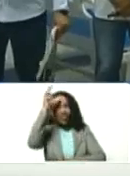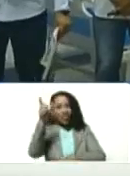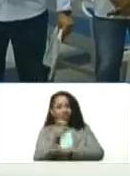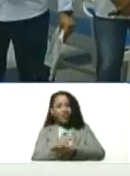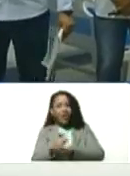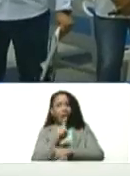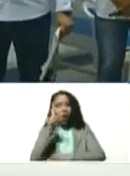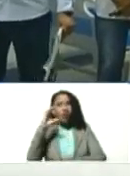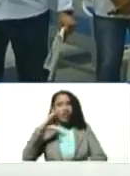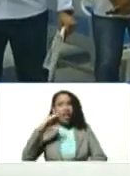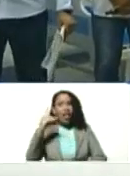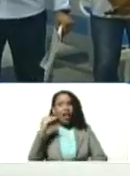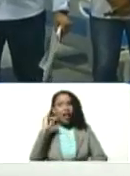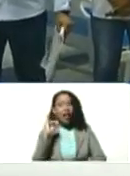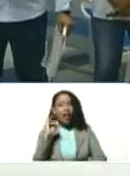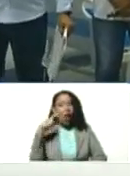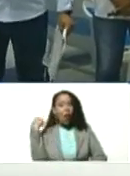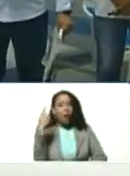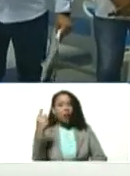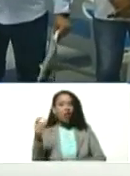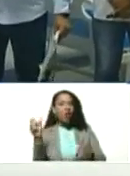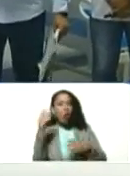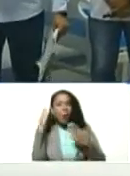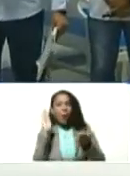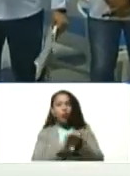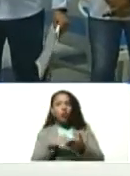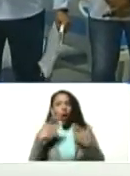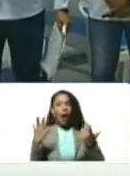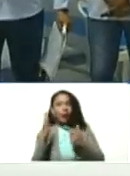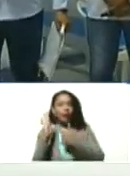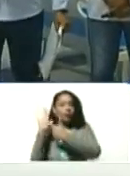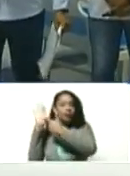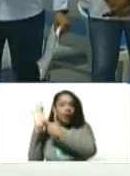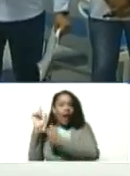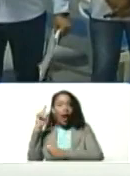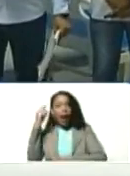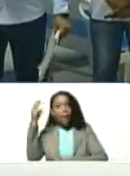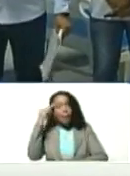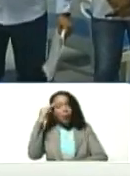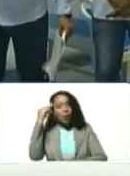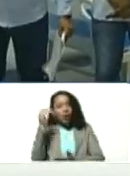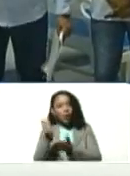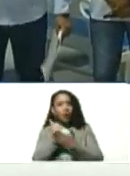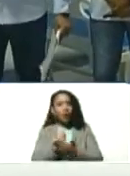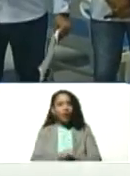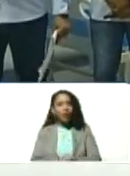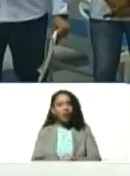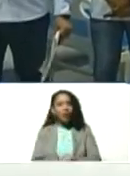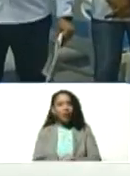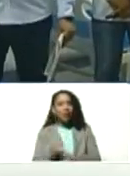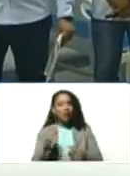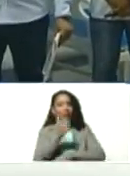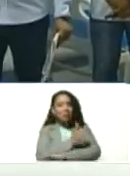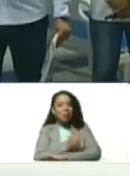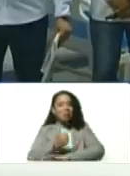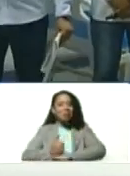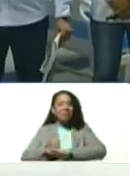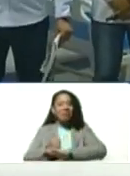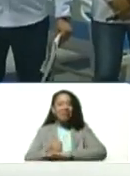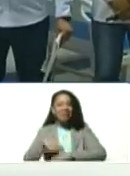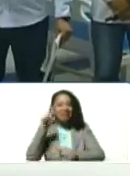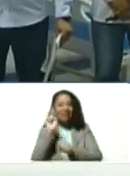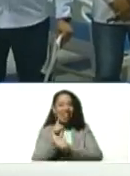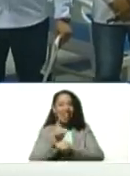En un CDI, en un ambulatorio, no me lo pusieron ahí en la ayuda a memoria. Estamos. Está con la Autoridad Única